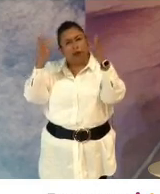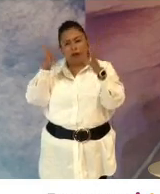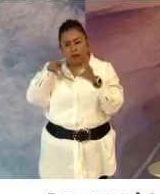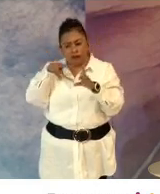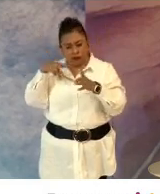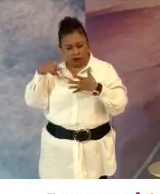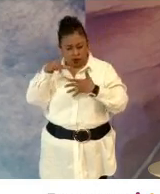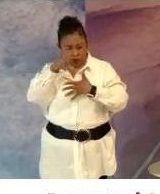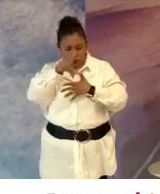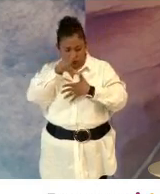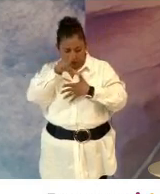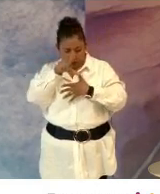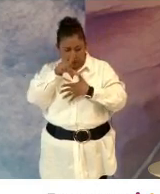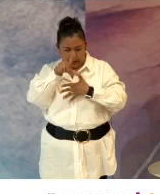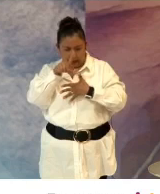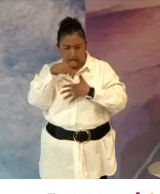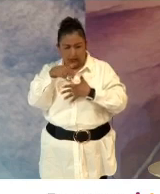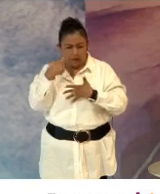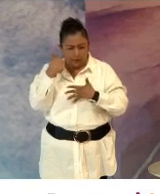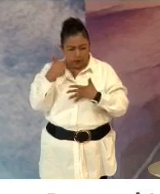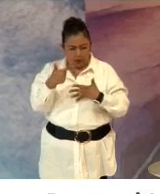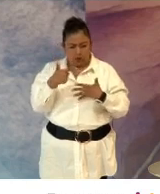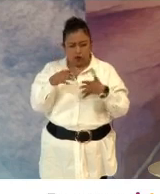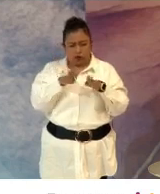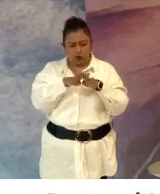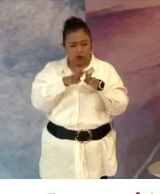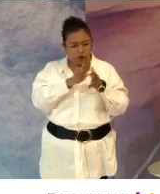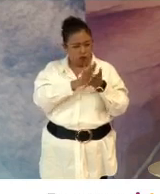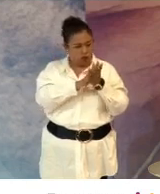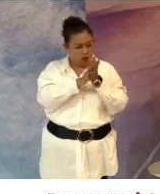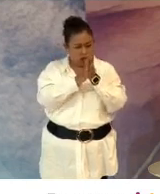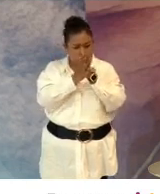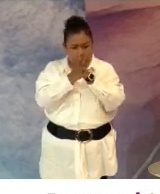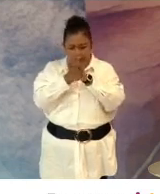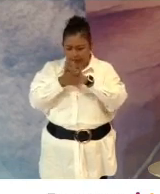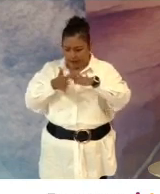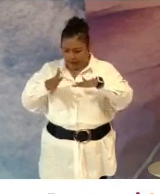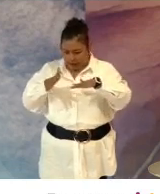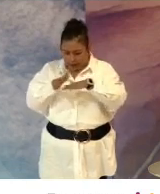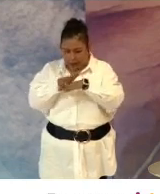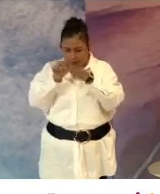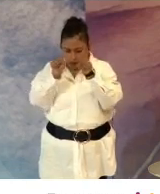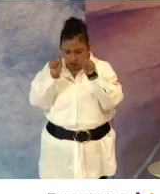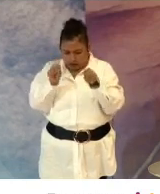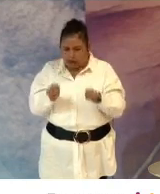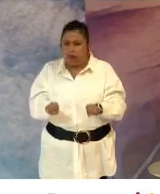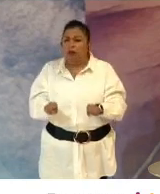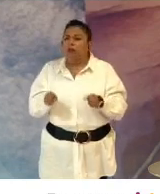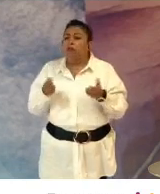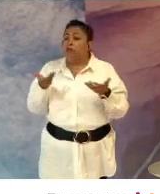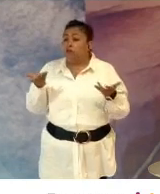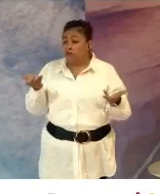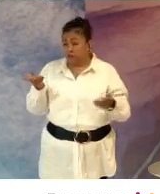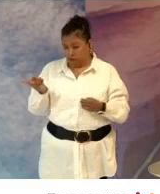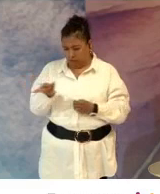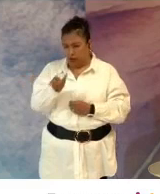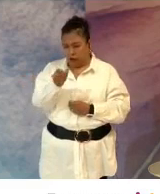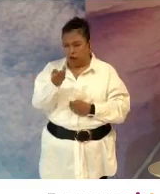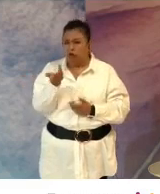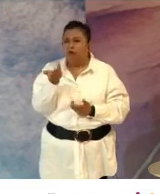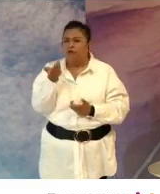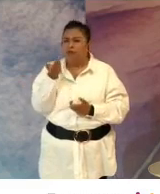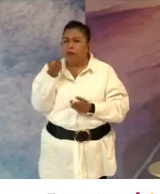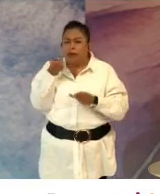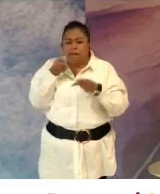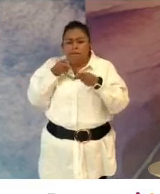en este what cambio would that be? What would the starting social, point be from your perspective? ¿Cuál sería el